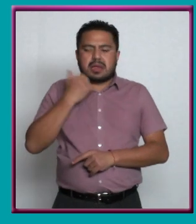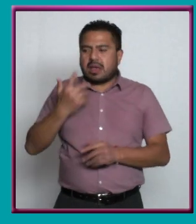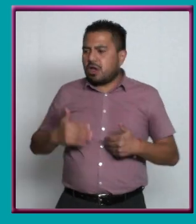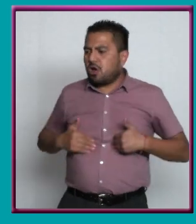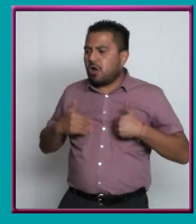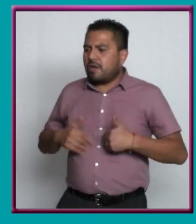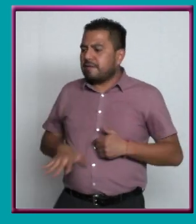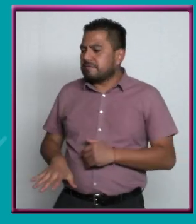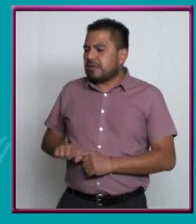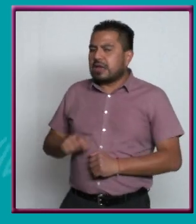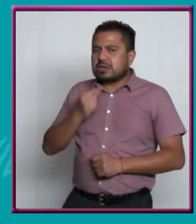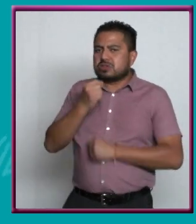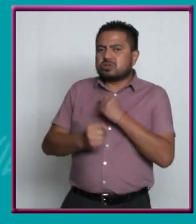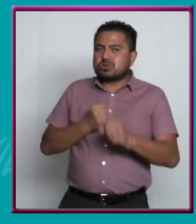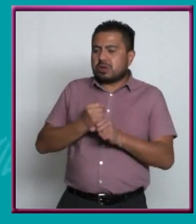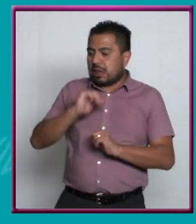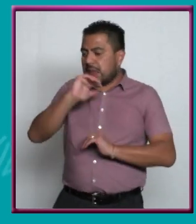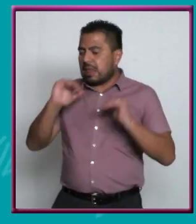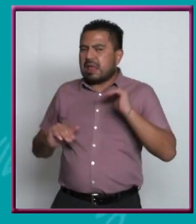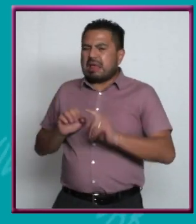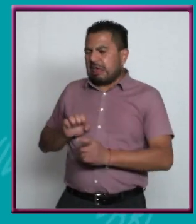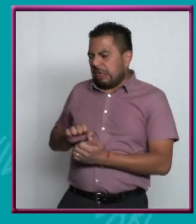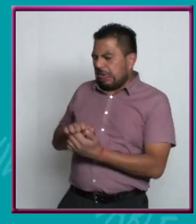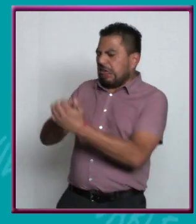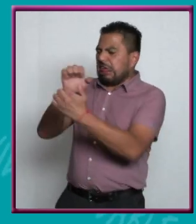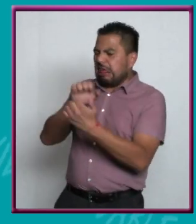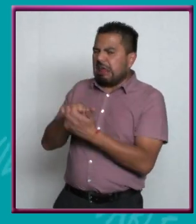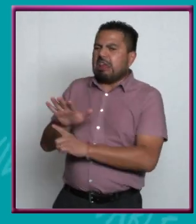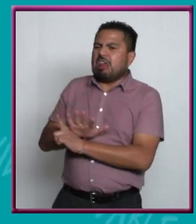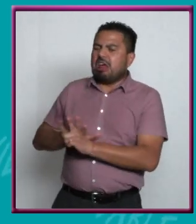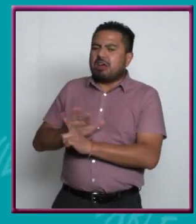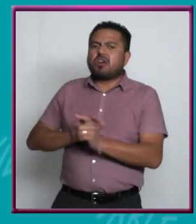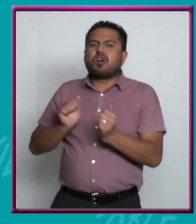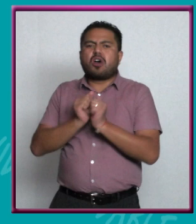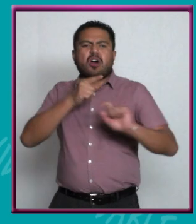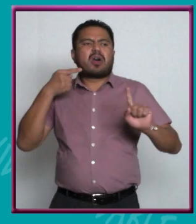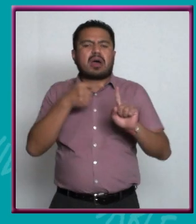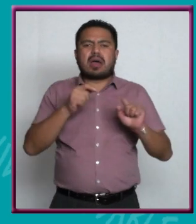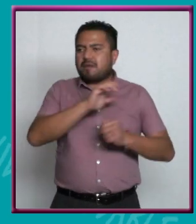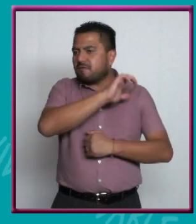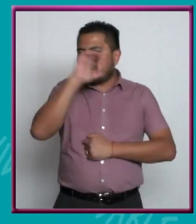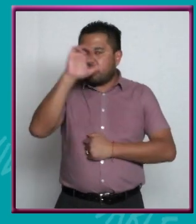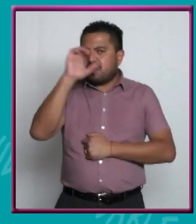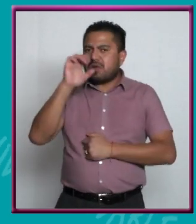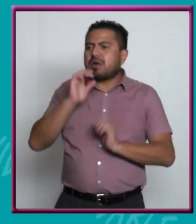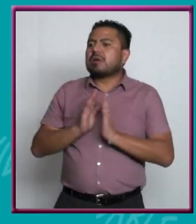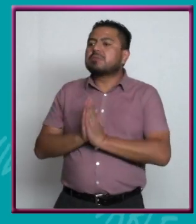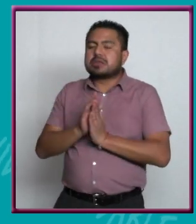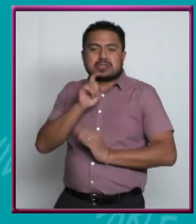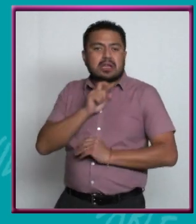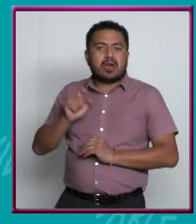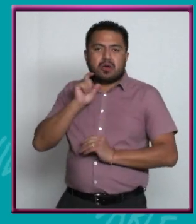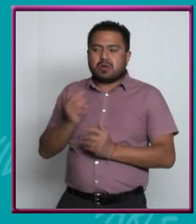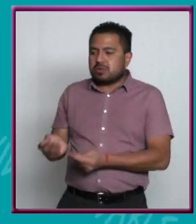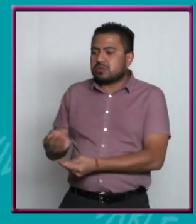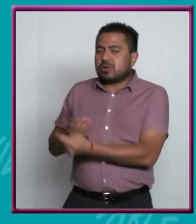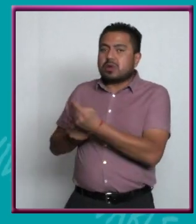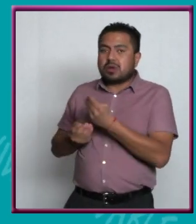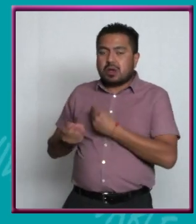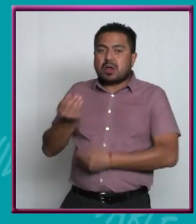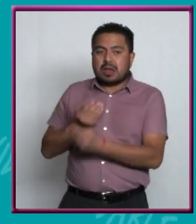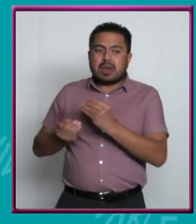ganar la confianza de una persona menor de edad, con engaños y manipulación, con el fin de obtener imágenes o favores